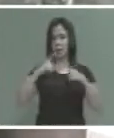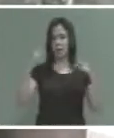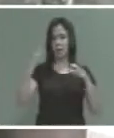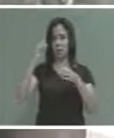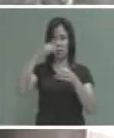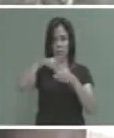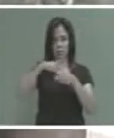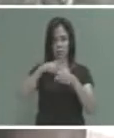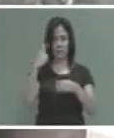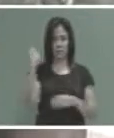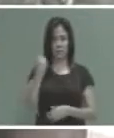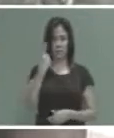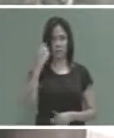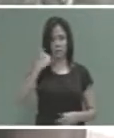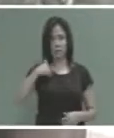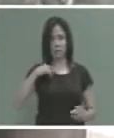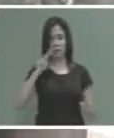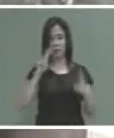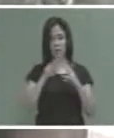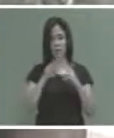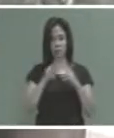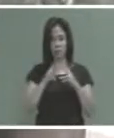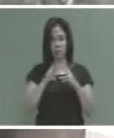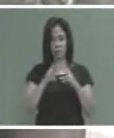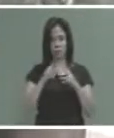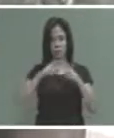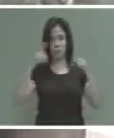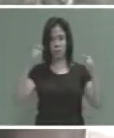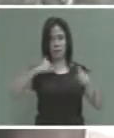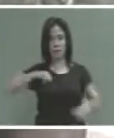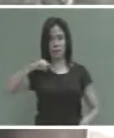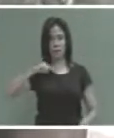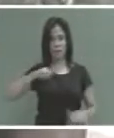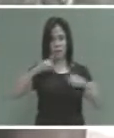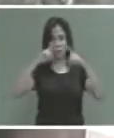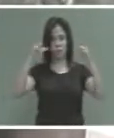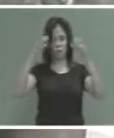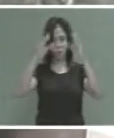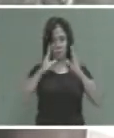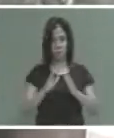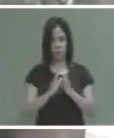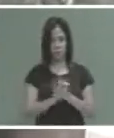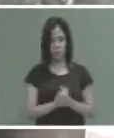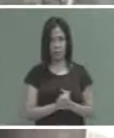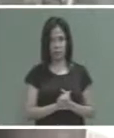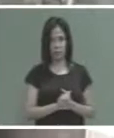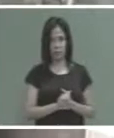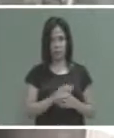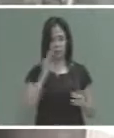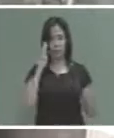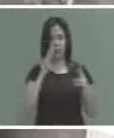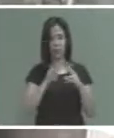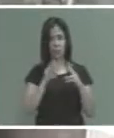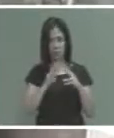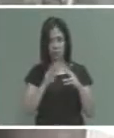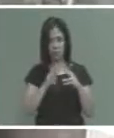cada vez que tengo la oportunidad de conocer a un gran artista, un gran maestro, voy y creo que es algo invaluable para un artista conocer las raíces de